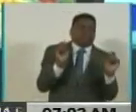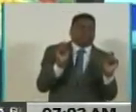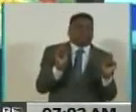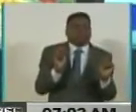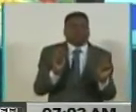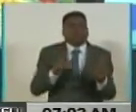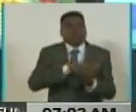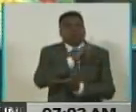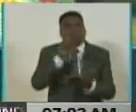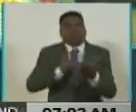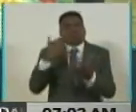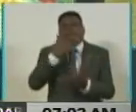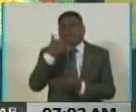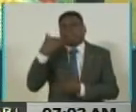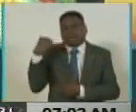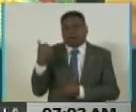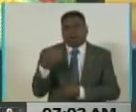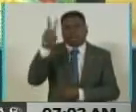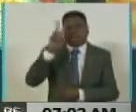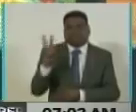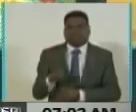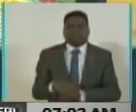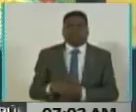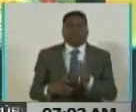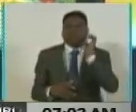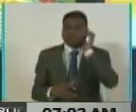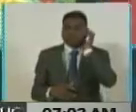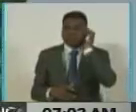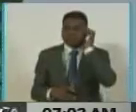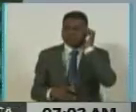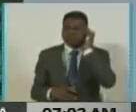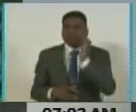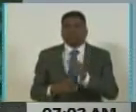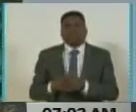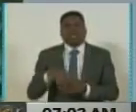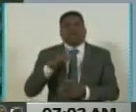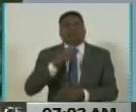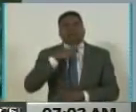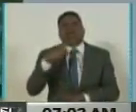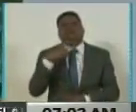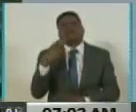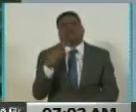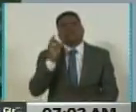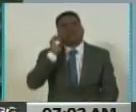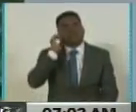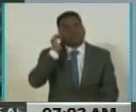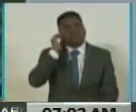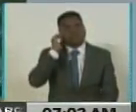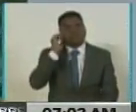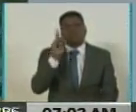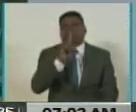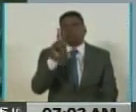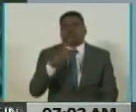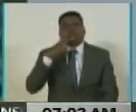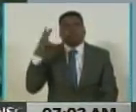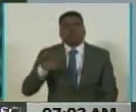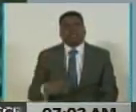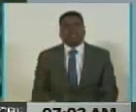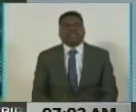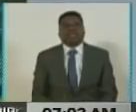nacional, pues de mejorar la situación en Venezuela. La oposición se dedicó, algunas voces de la oposición, a descalificar a los mediadores, creo que no era lo correcto.